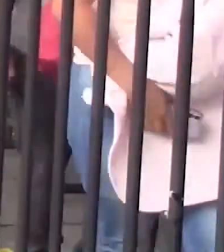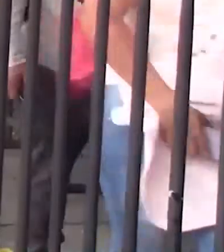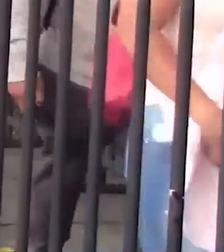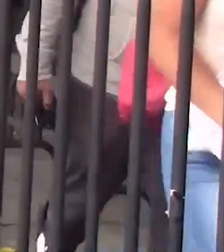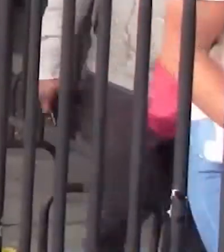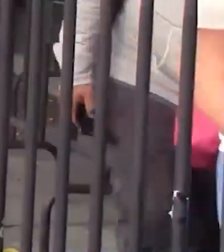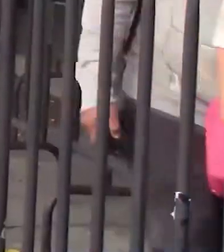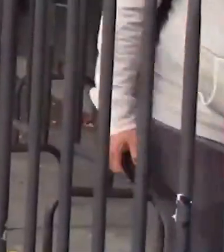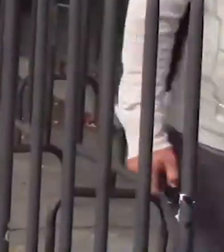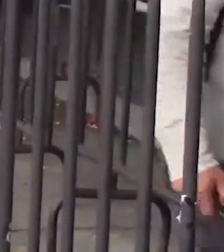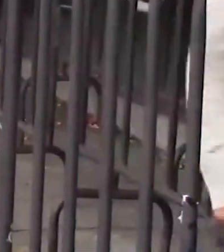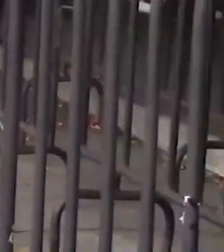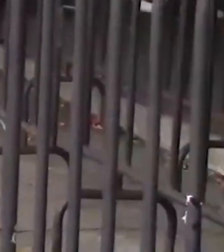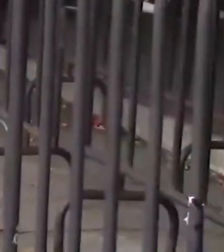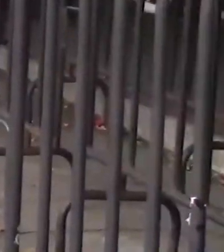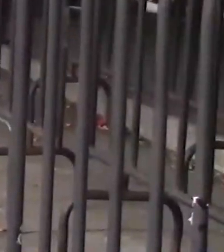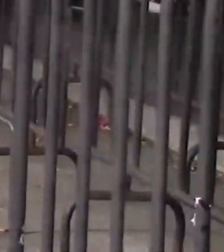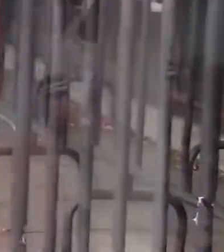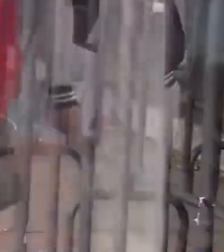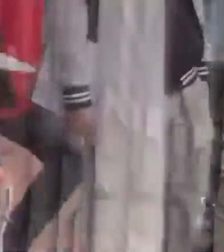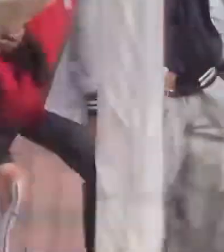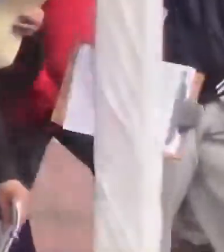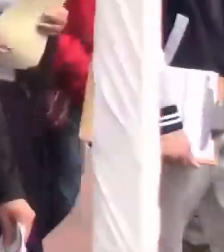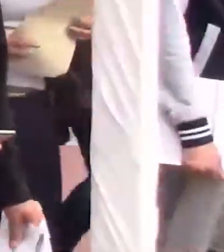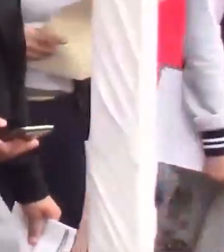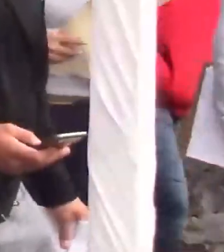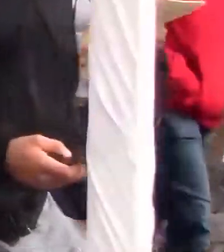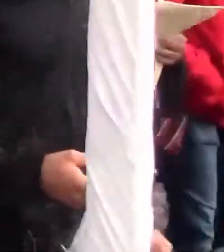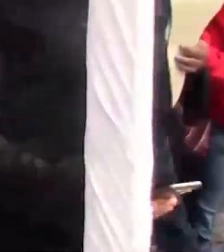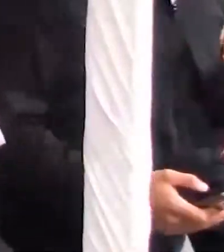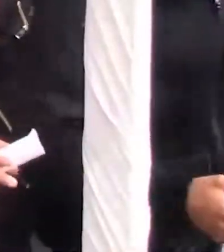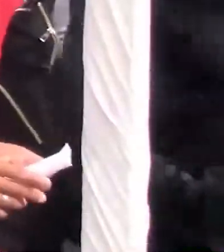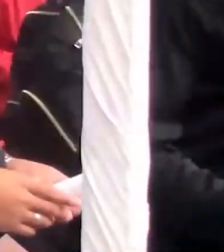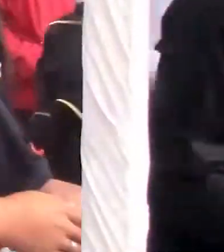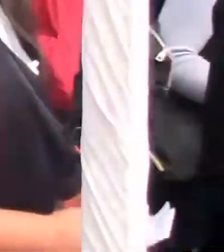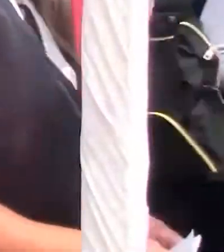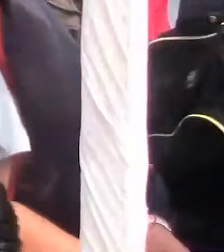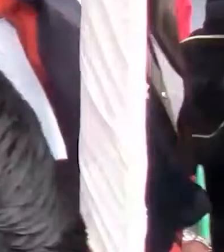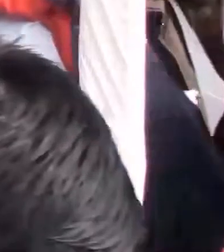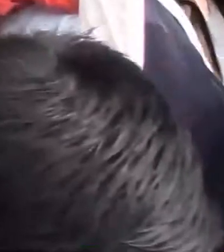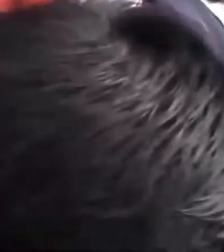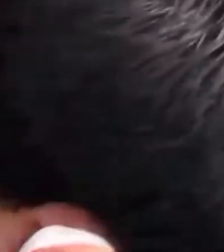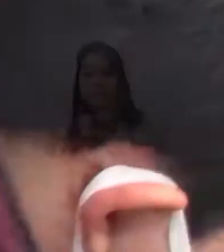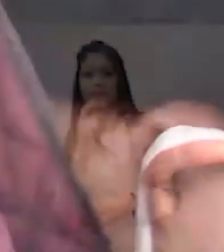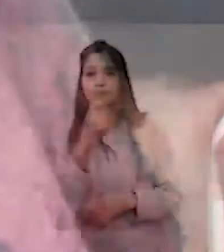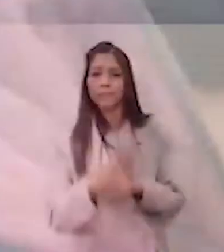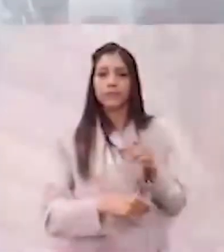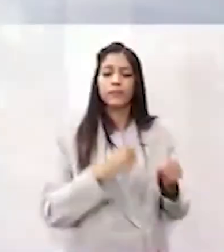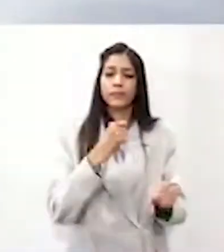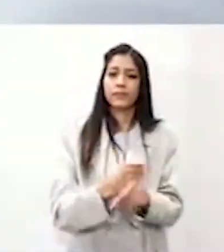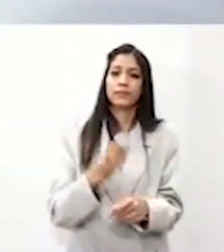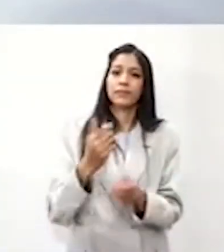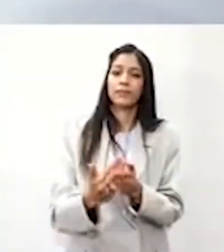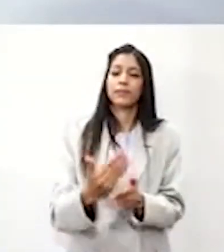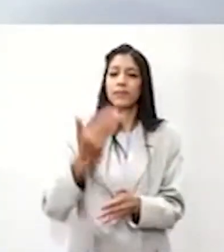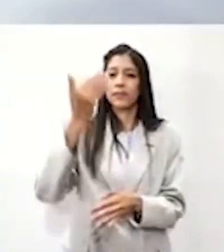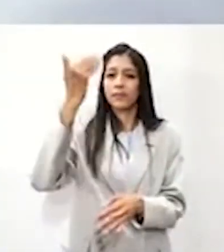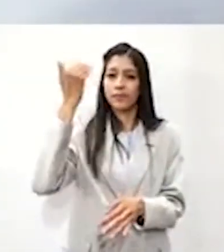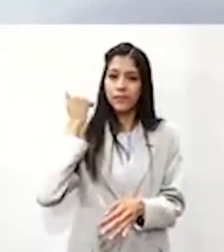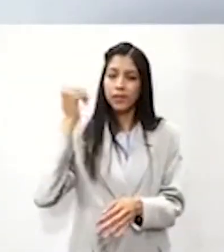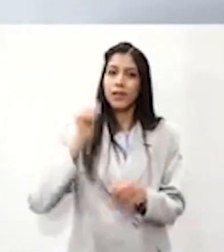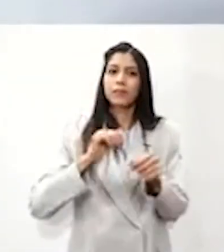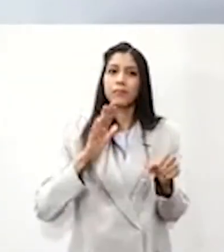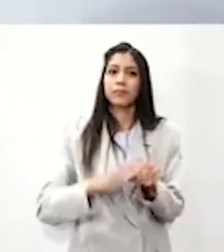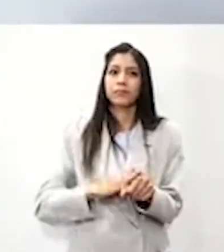entidad. Resaltó que el pico más alto de la cuarta ola se registró entre el 23 y el 30 de enero, con más de 1.900